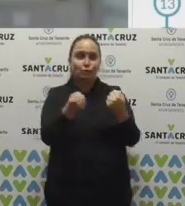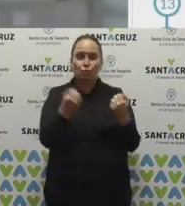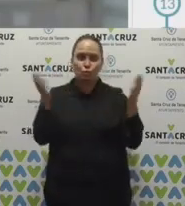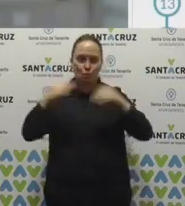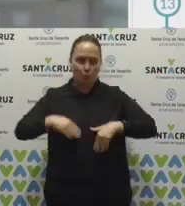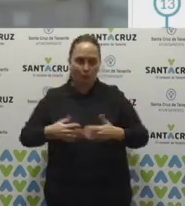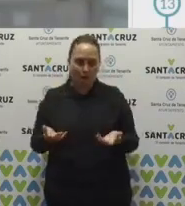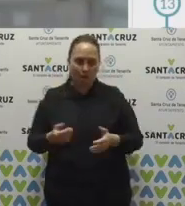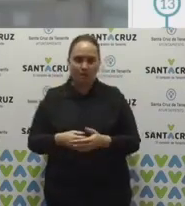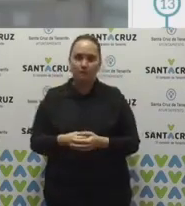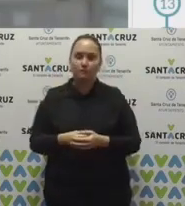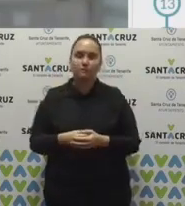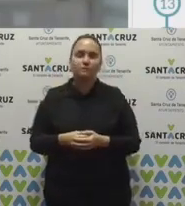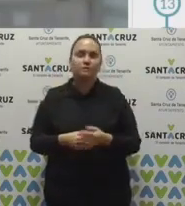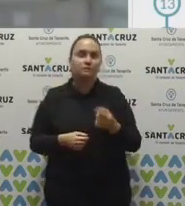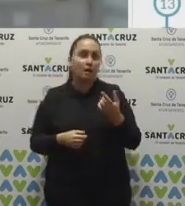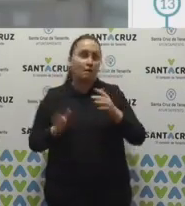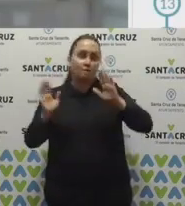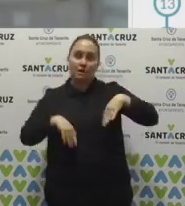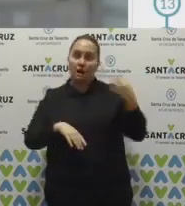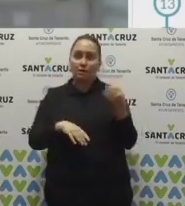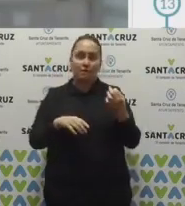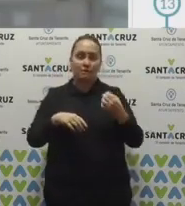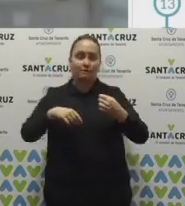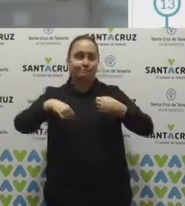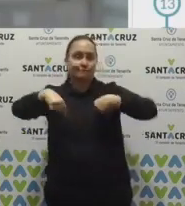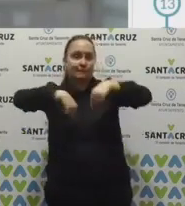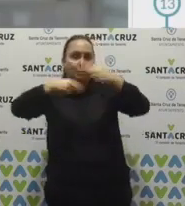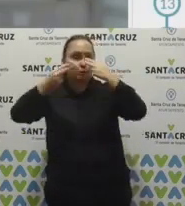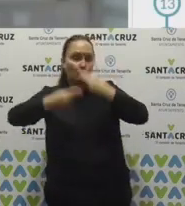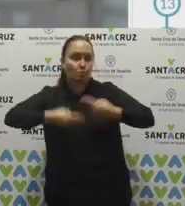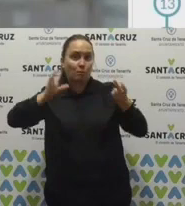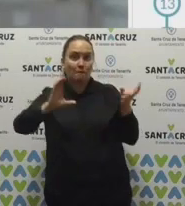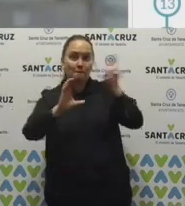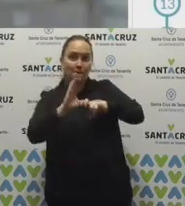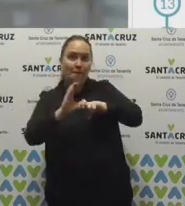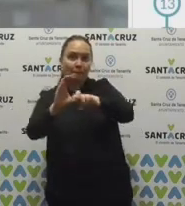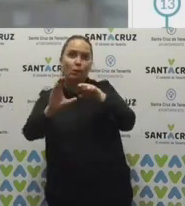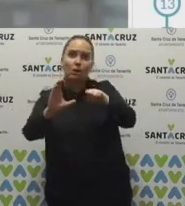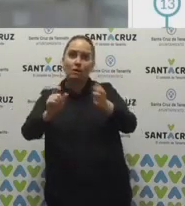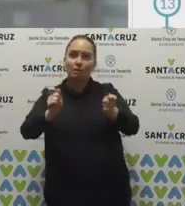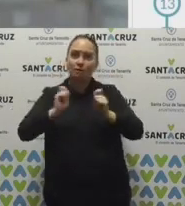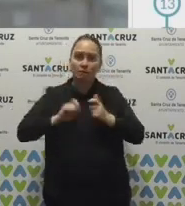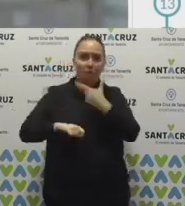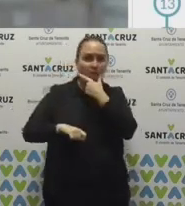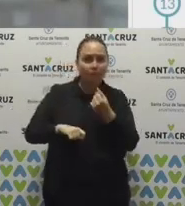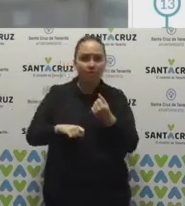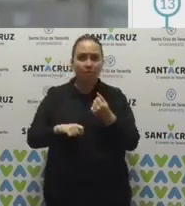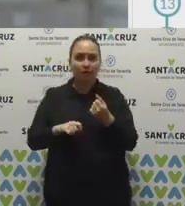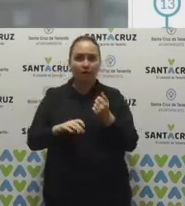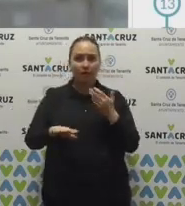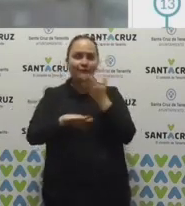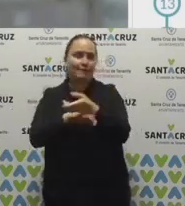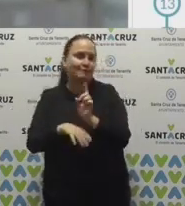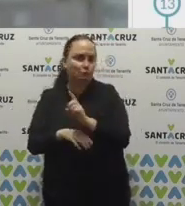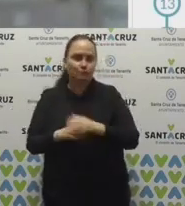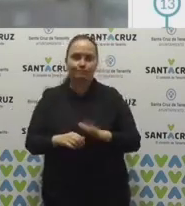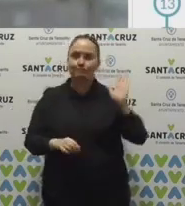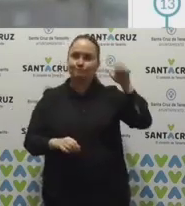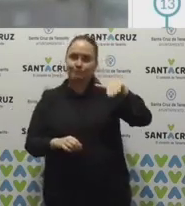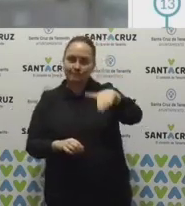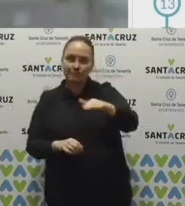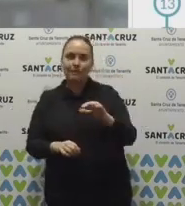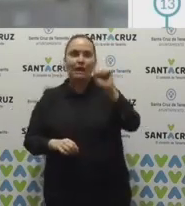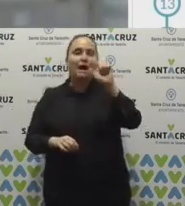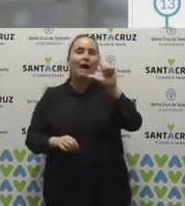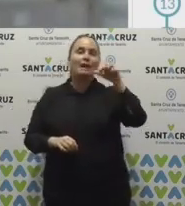lo que han de acudir al transporte público sin que esto tampoco facilite la movilidad a ganan a almáciga está born